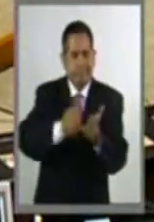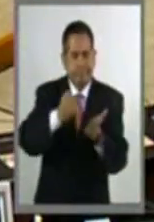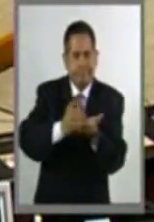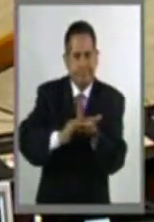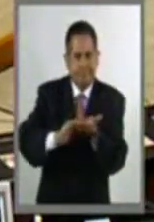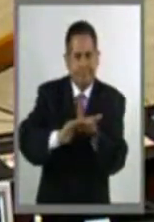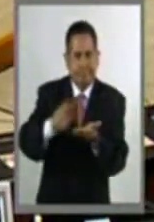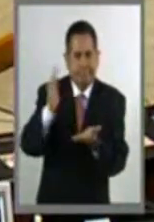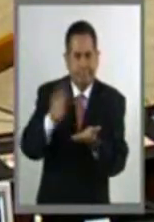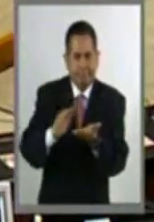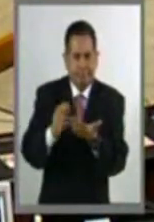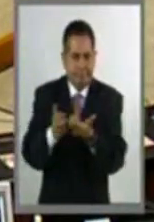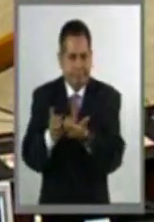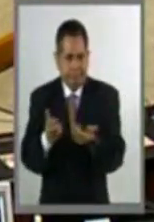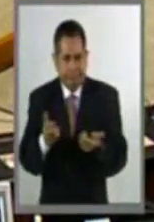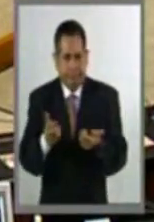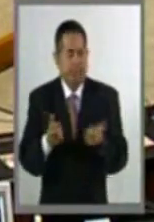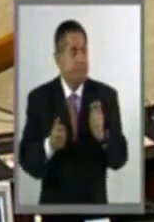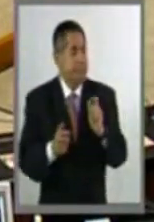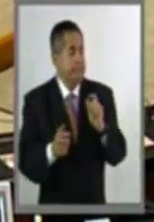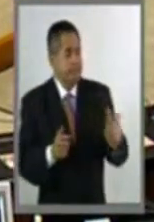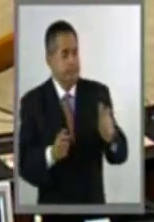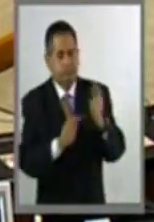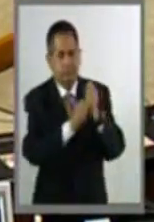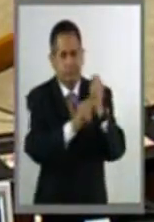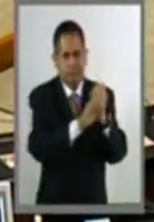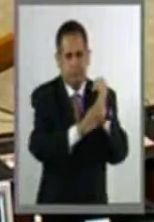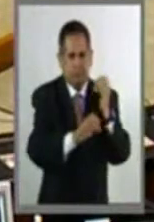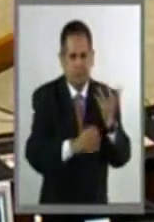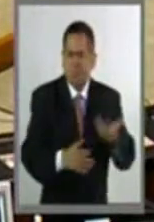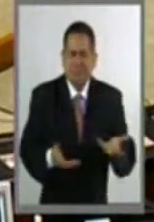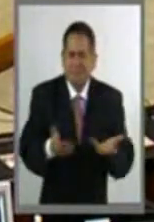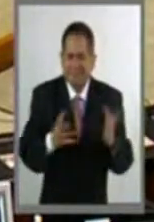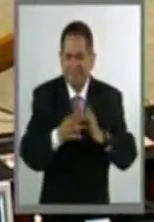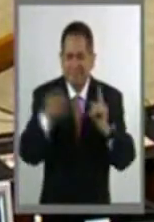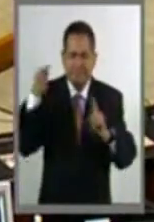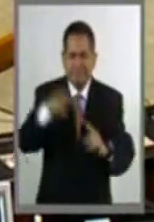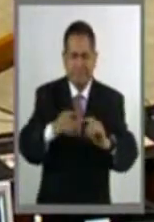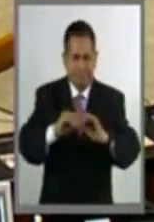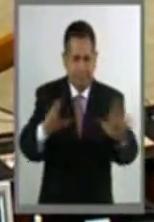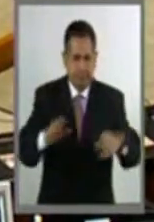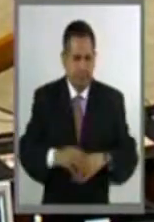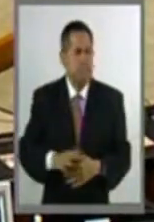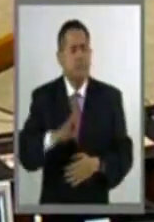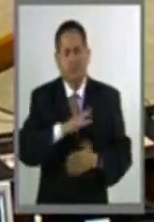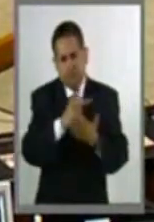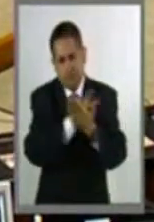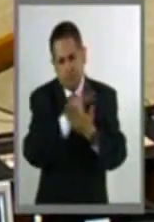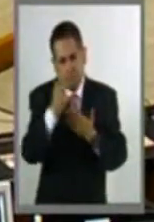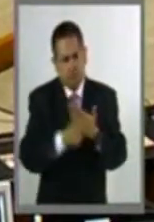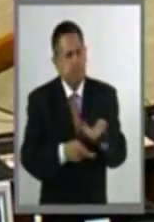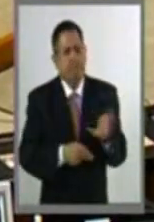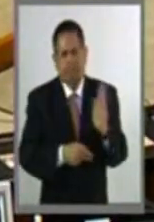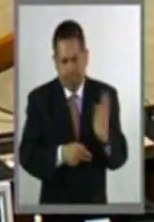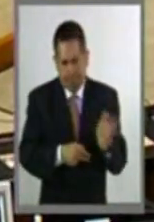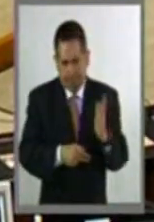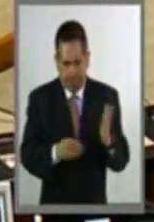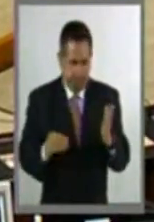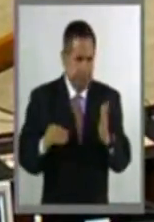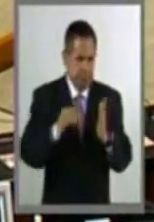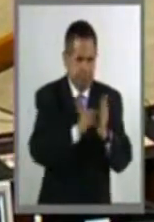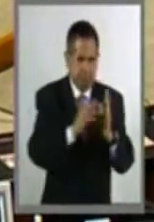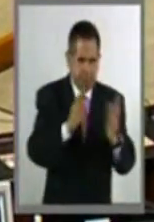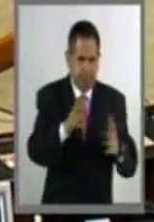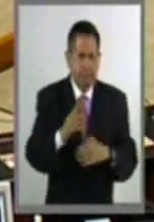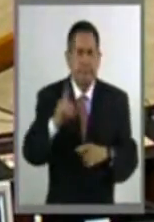el monto que corresponda por concepto de transporte escolar. ¿Qué es lo que estamos proponiendo concretamente? Ya hay un programa. Este programa que